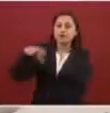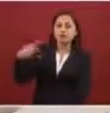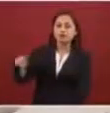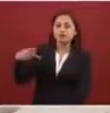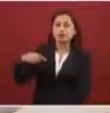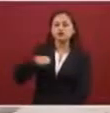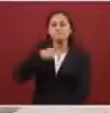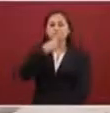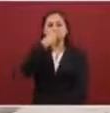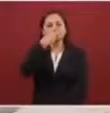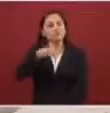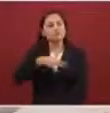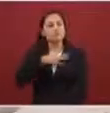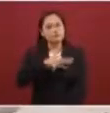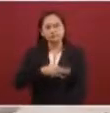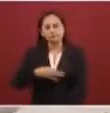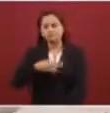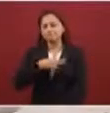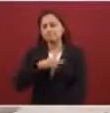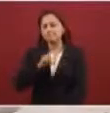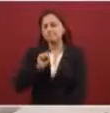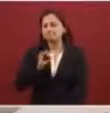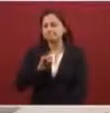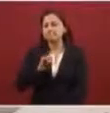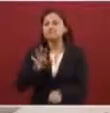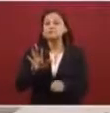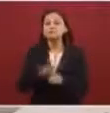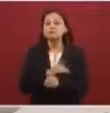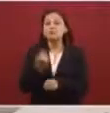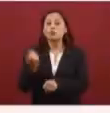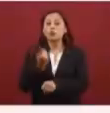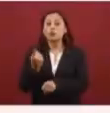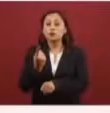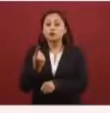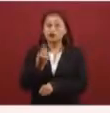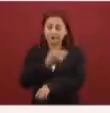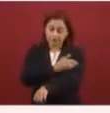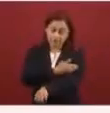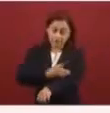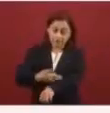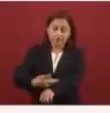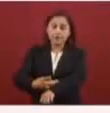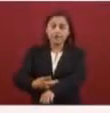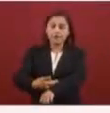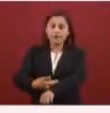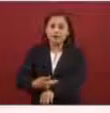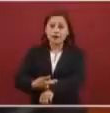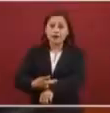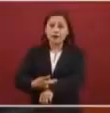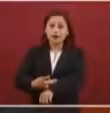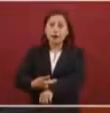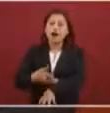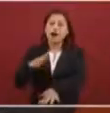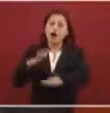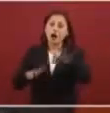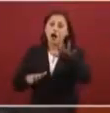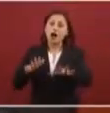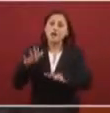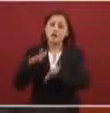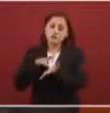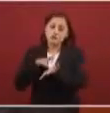porque hay veces que ustedes no reciben todo el apoyo que